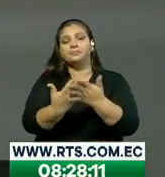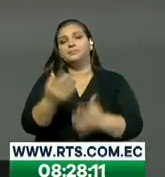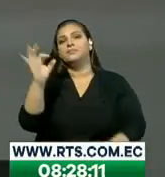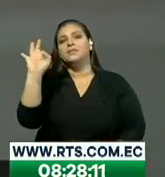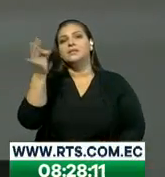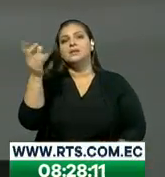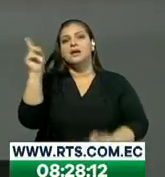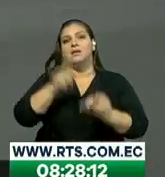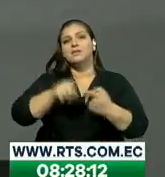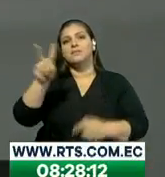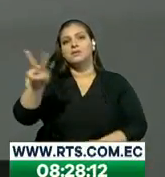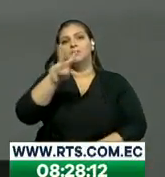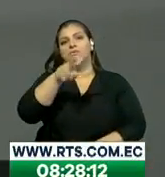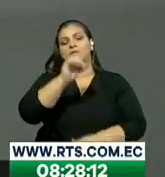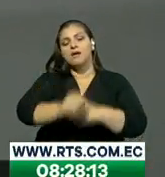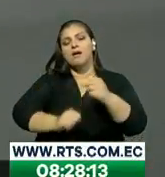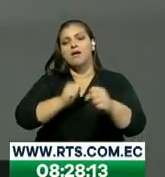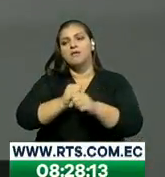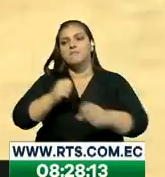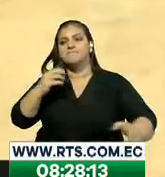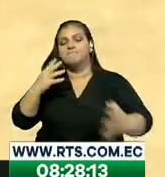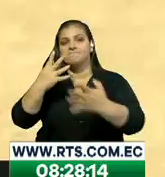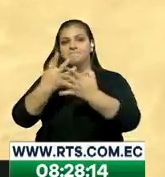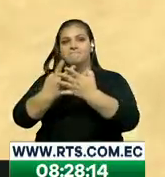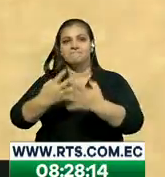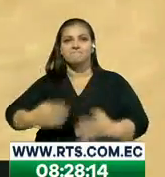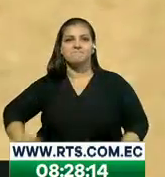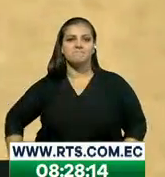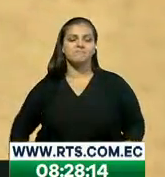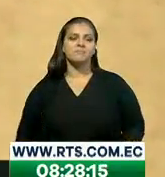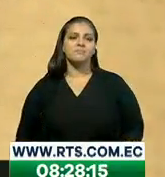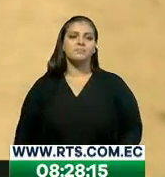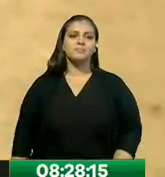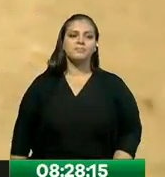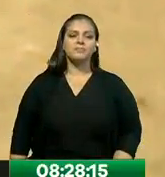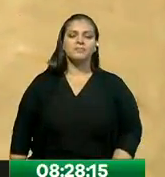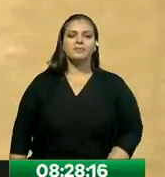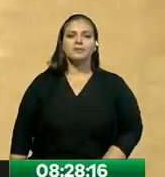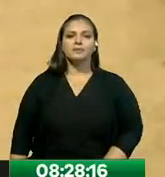por el delito de violación sexual. Informó José Morales.